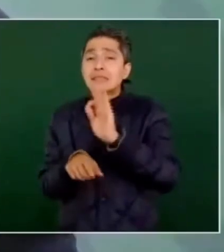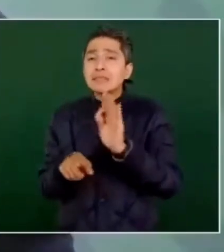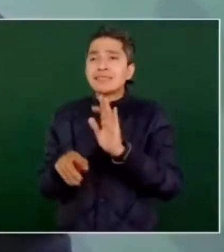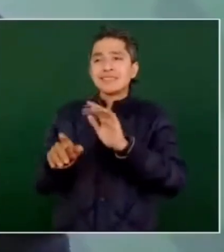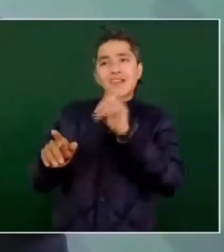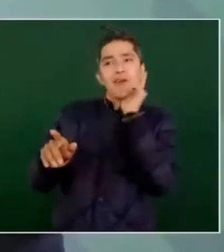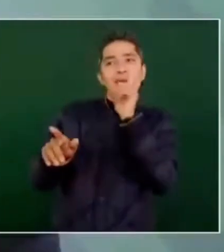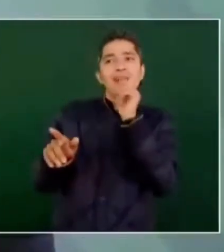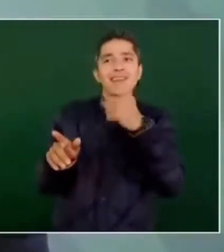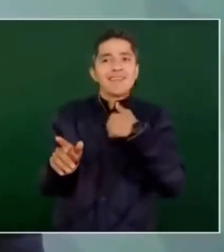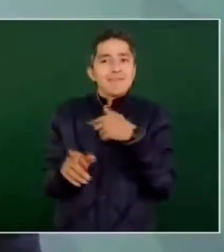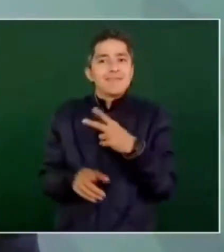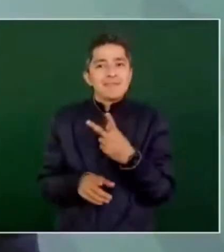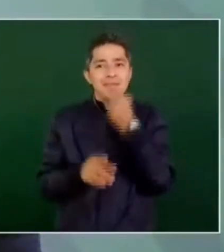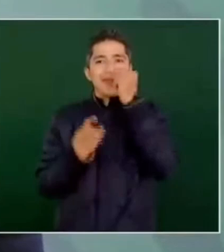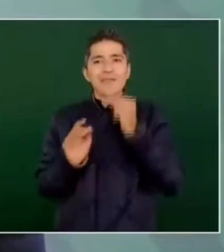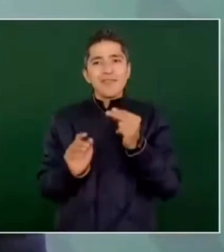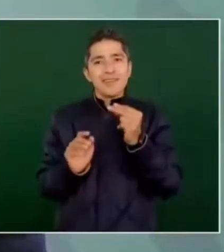madera,